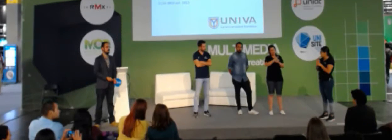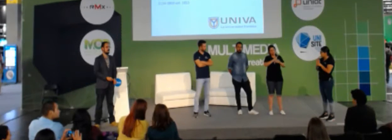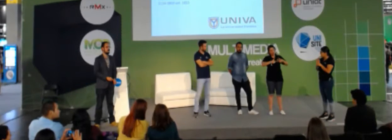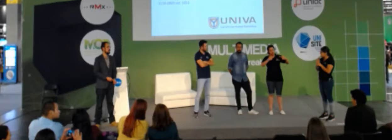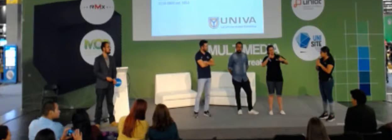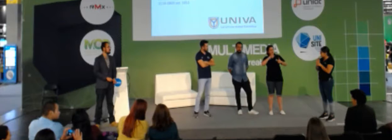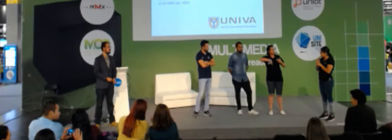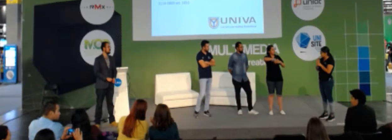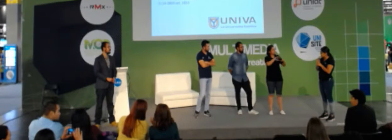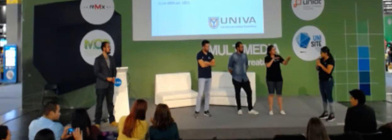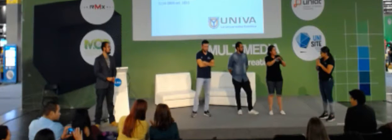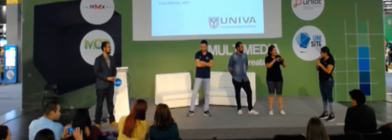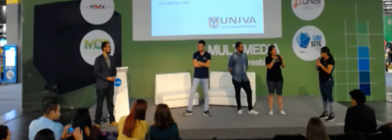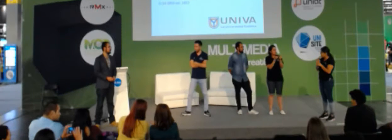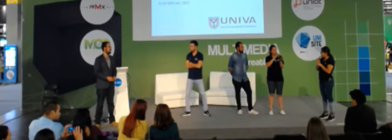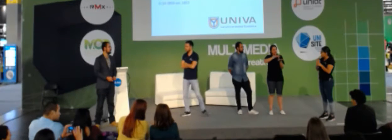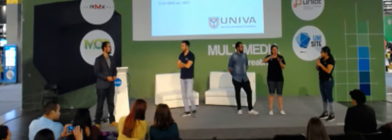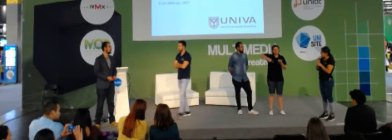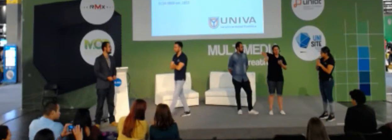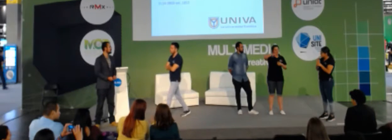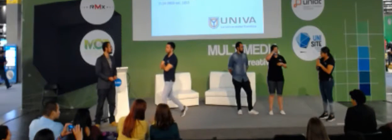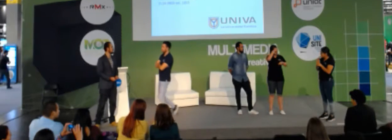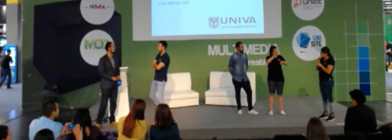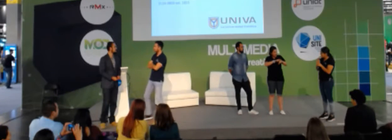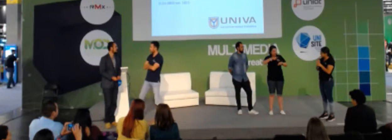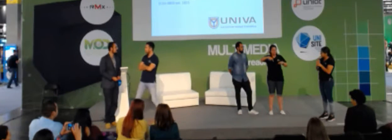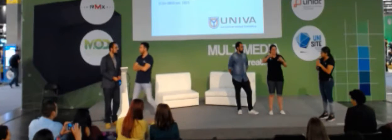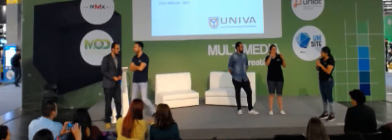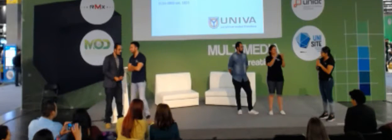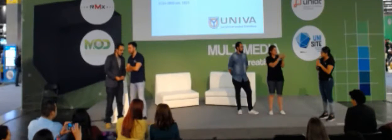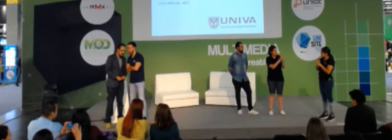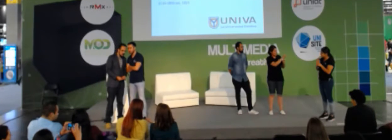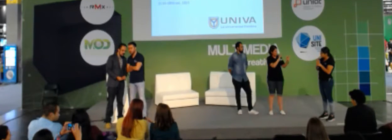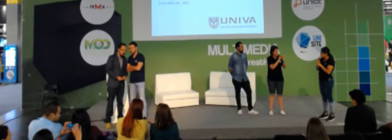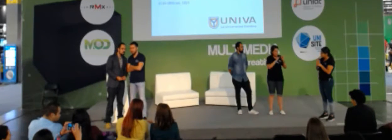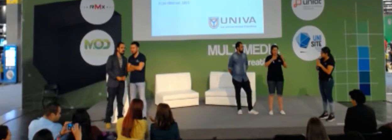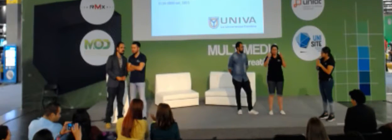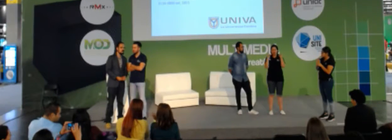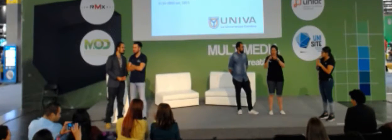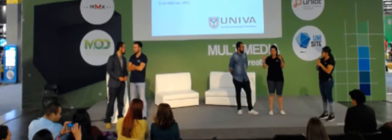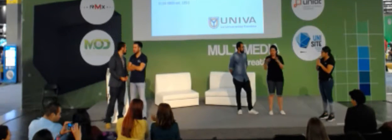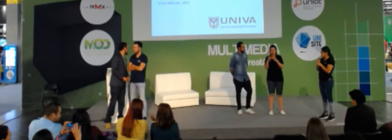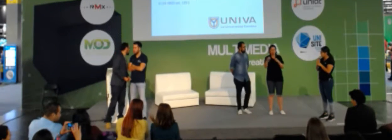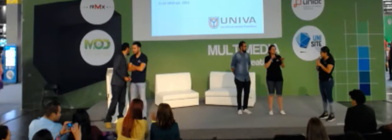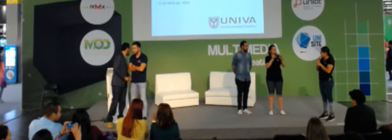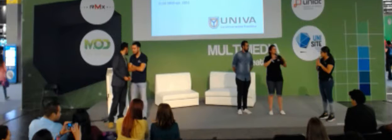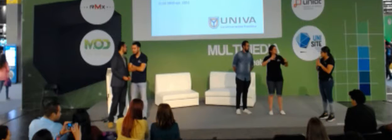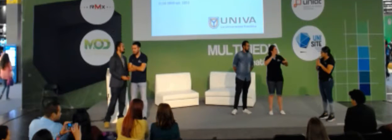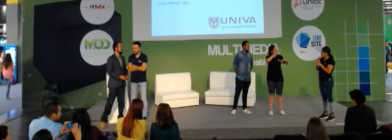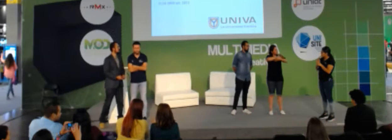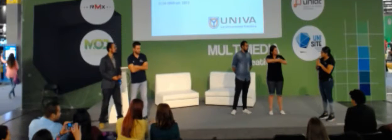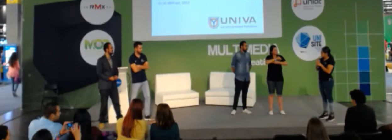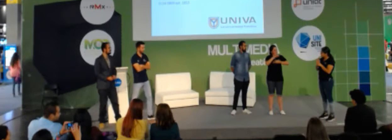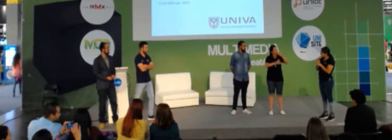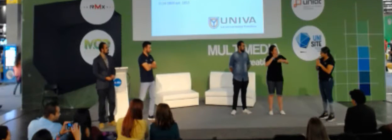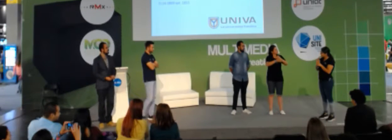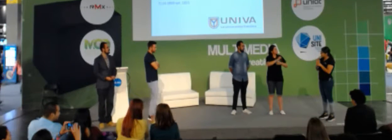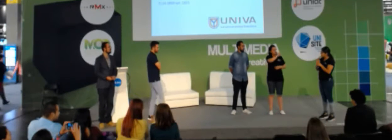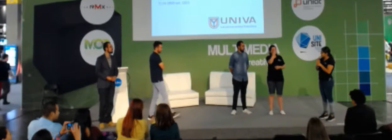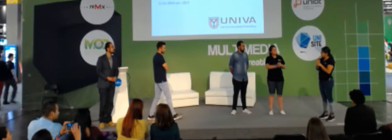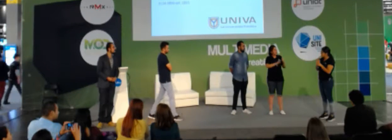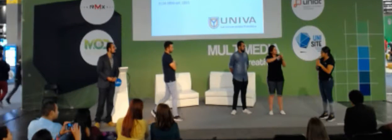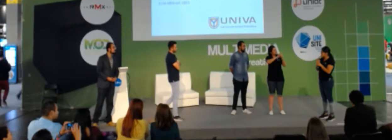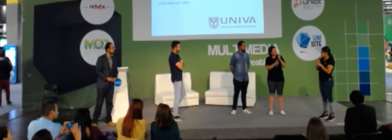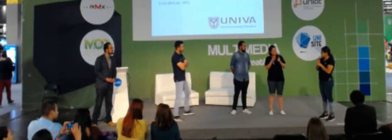no es tan fácil de conocerla, seguimos trabajando, también estamos muy agradecidos con los intérpretes, con la comunidad que